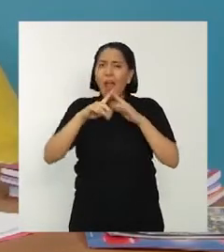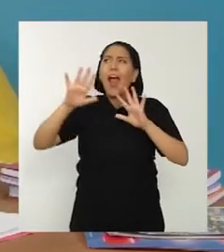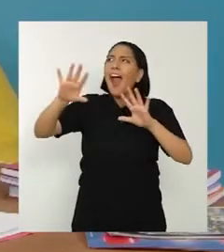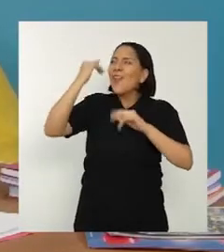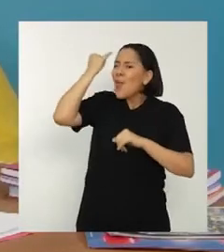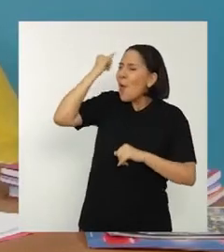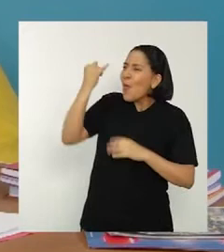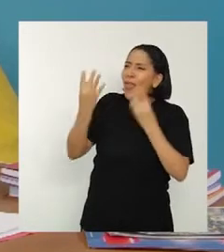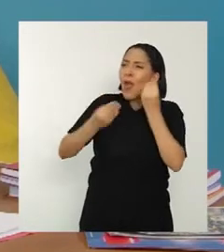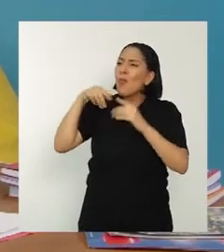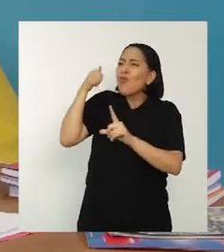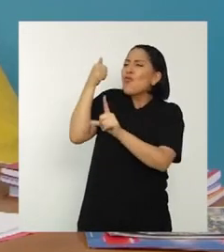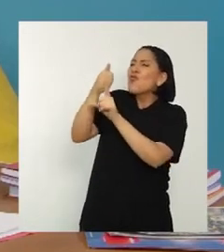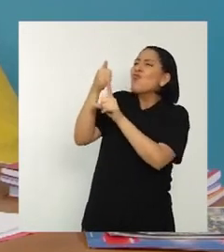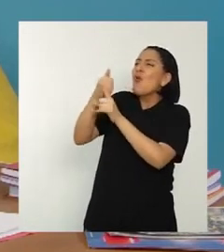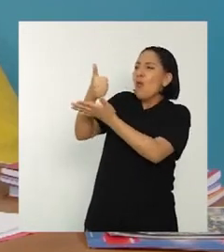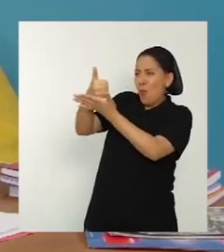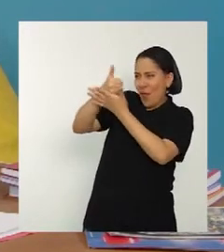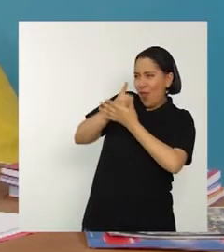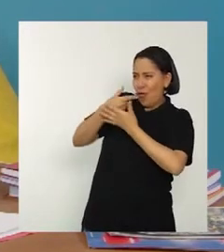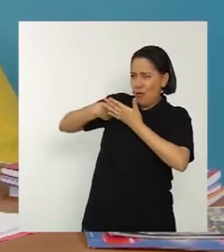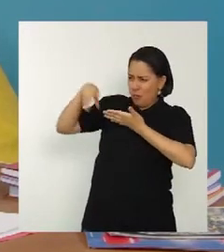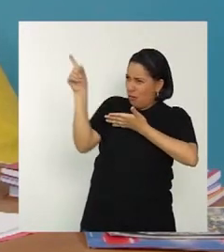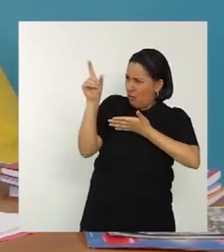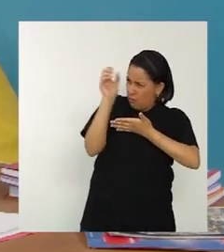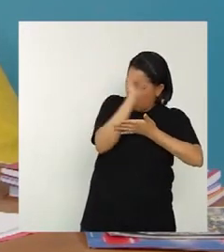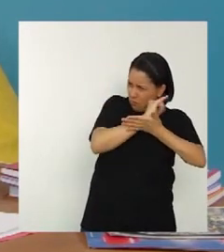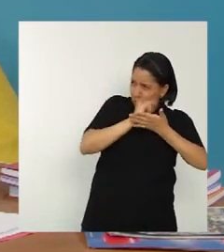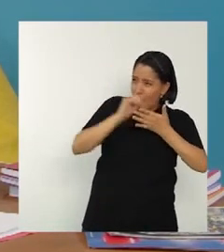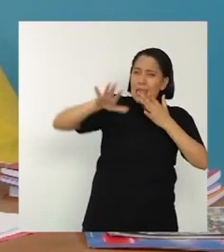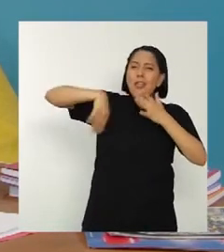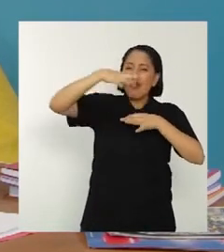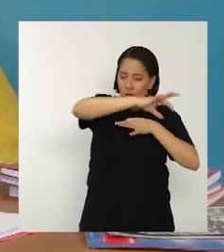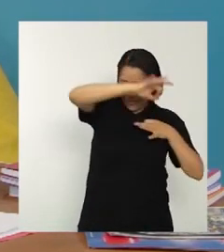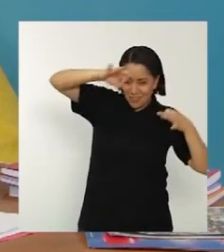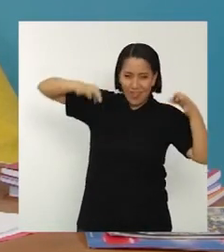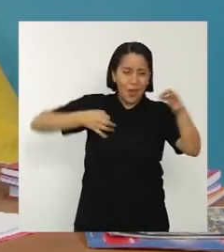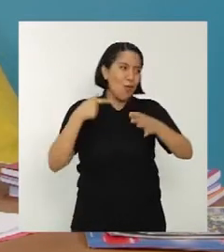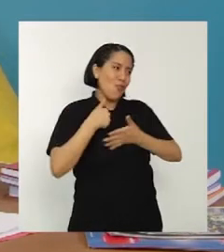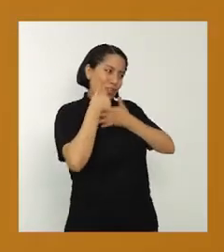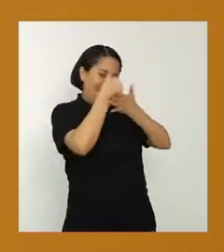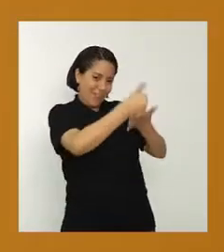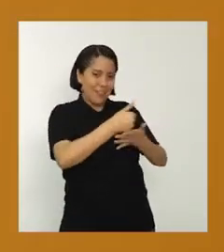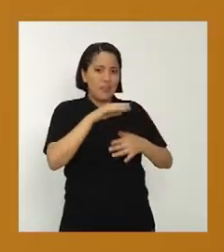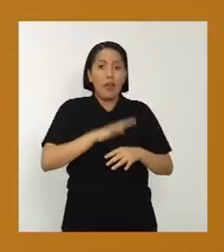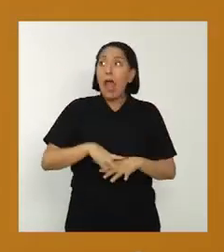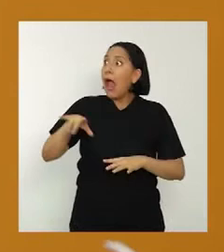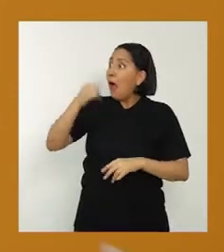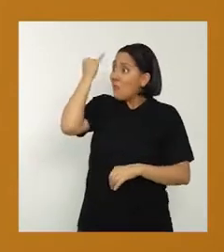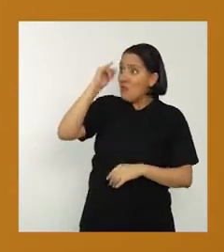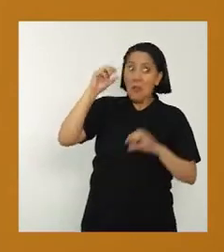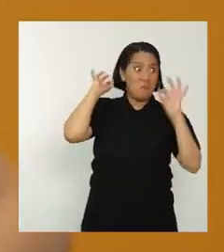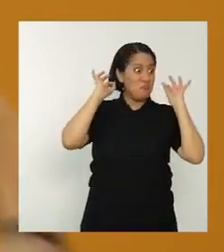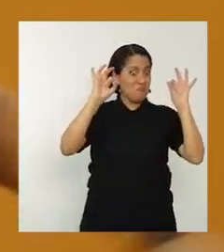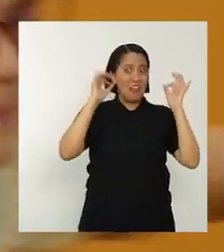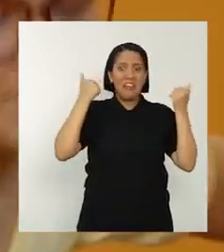Fabi. ¿Qué tal si tú eres mi modelo para Super Loro y yo te ayudo con Fabi, la detective juvenil? Esa es una buena